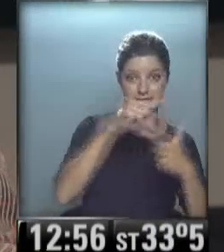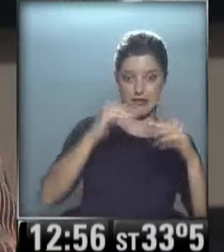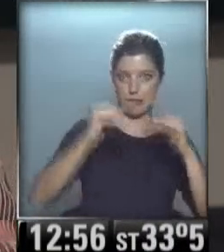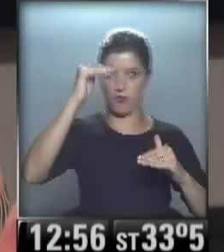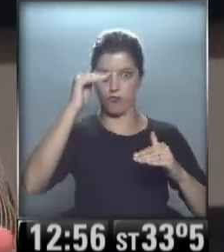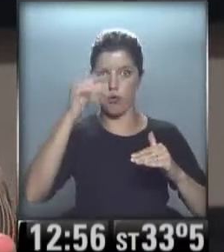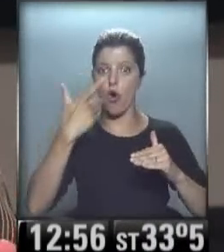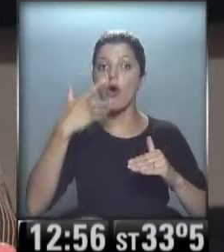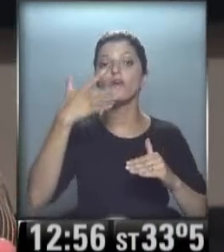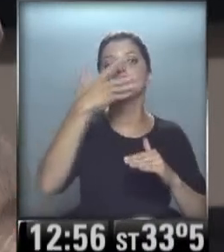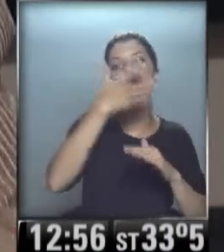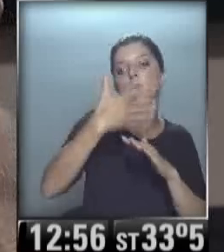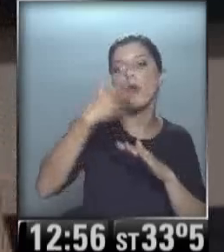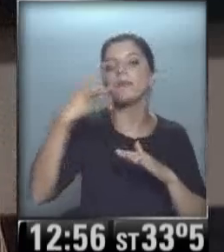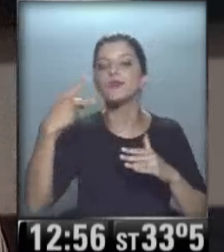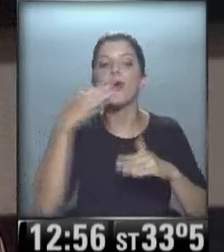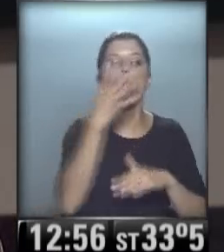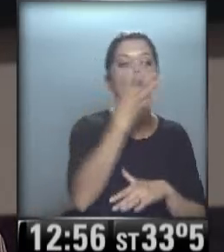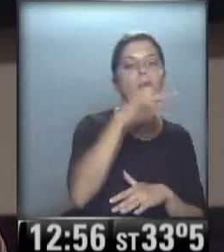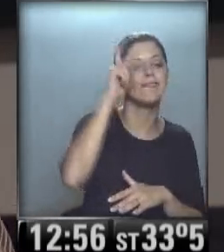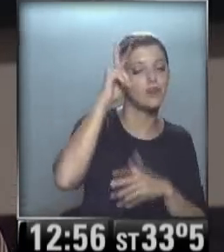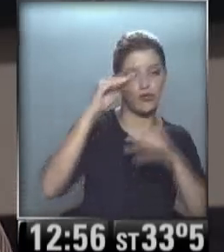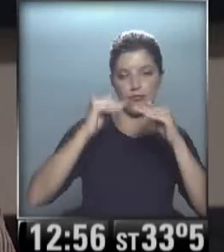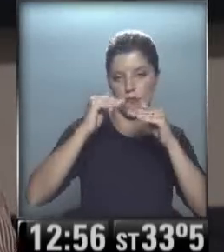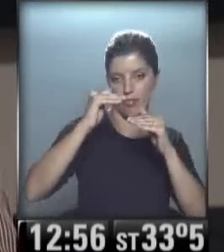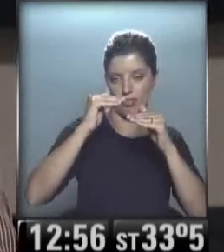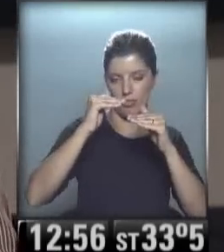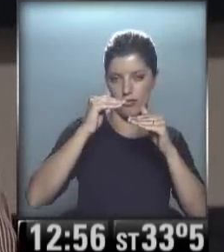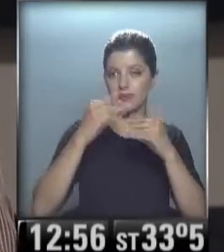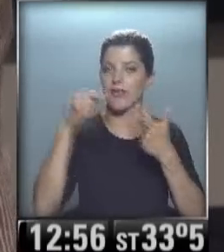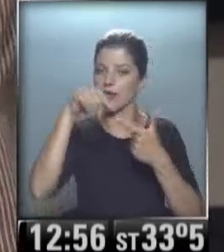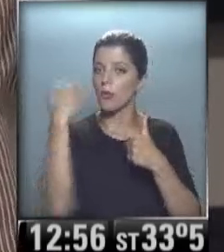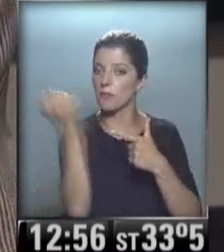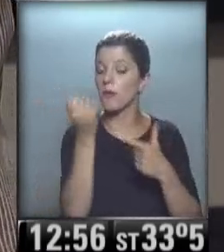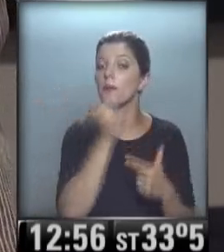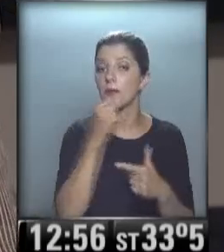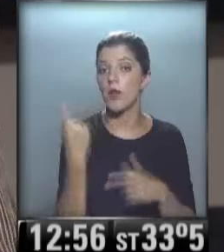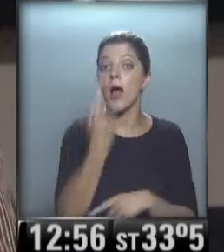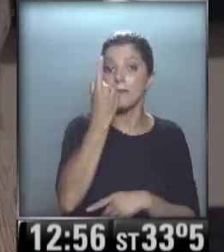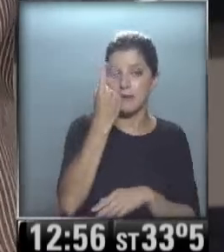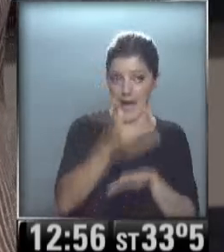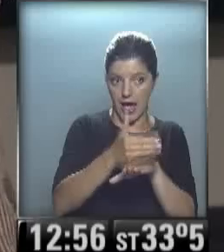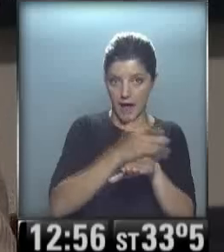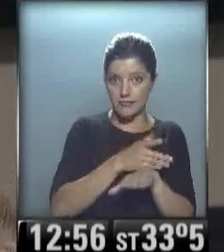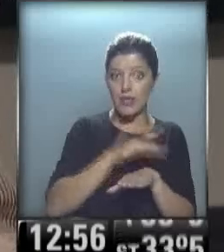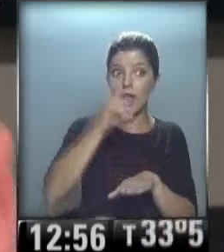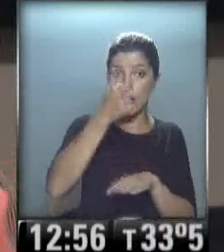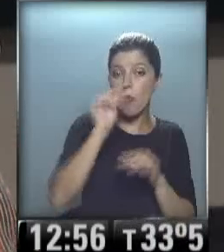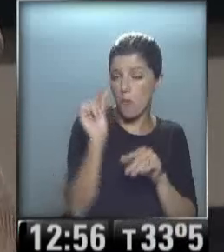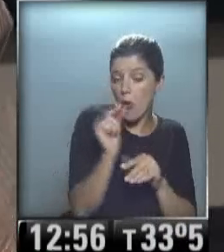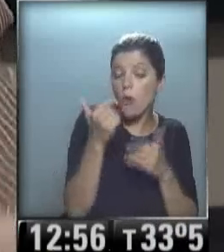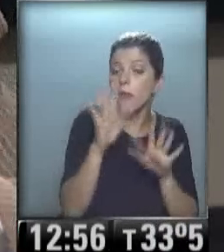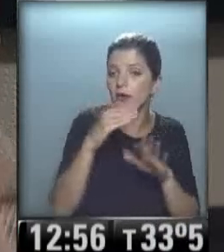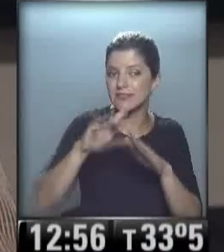52 48 desde el punto de vista de la legitimidad política cuando uno gana en segunda vuelta Aunque la primera vuelta haya ganado Por poco o por mucho Si en la